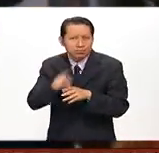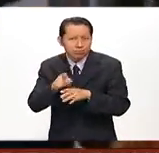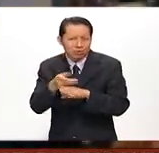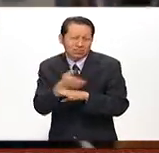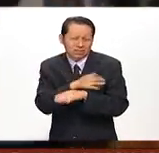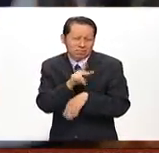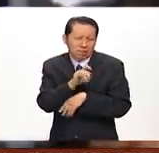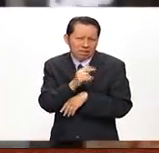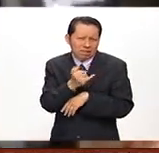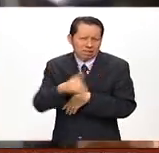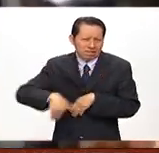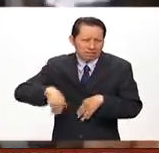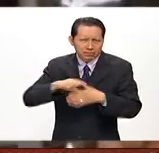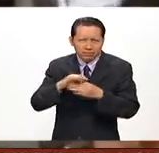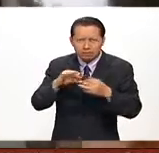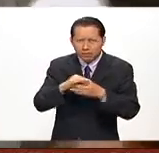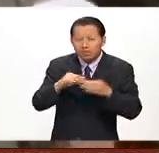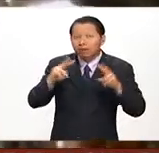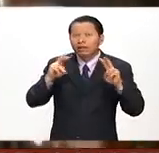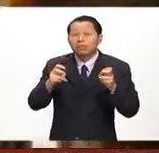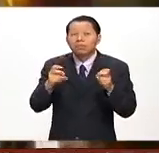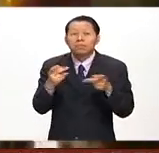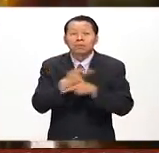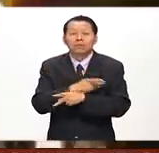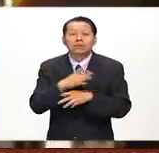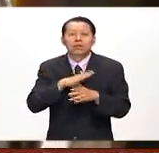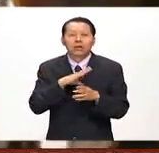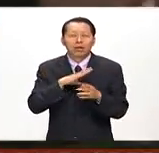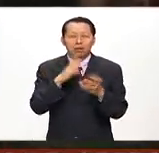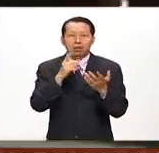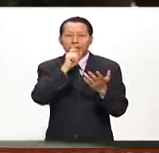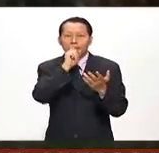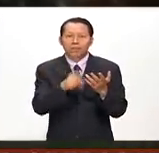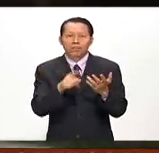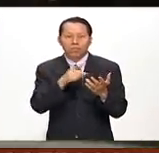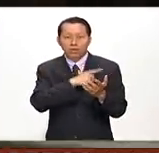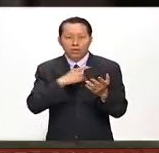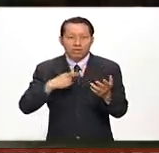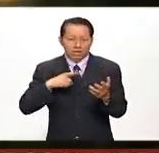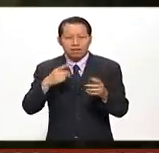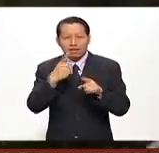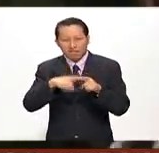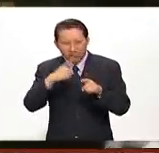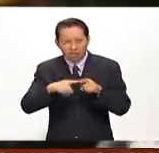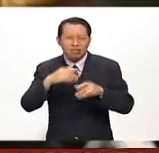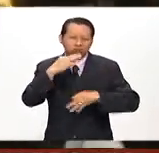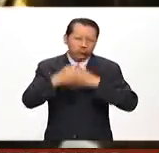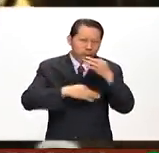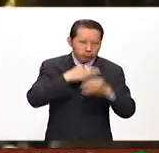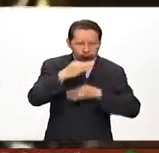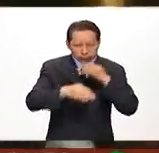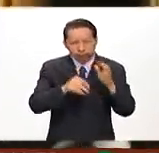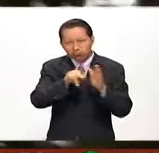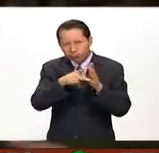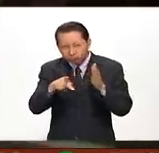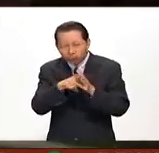Pati. El tema es la expansión ideológica a través de medios de comunicación. ¿Cómo detienes una ola